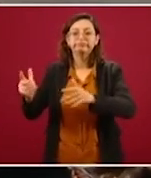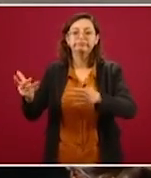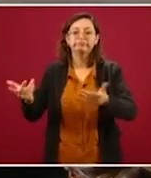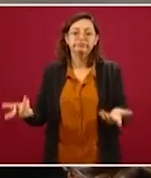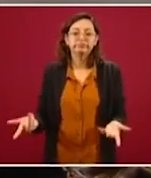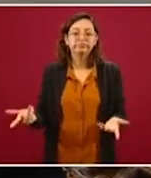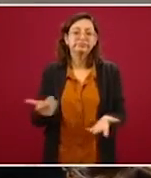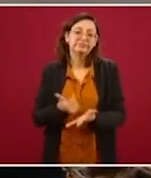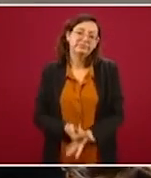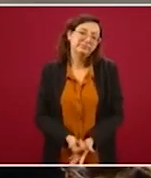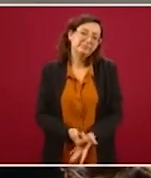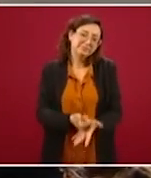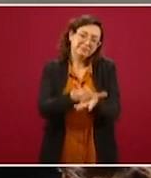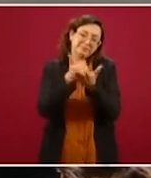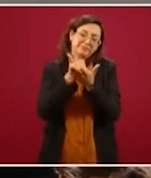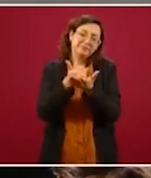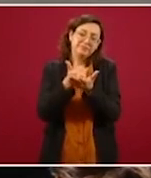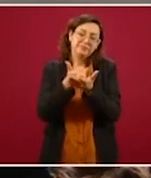que nos ayuden